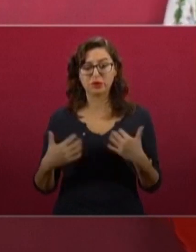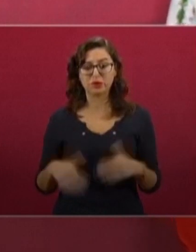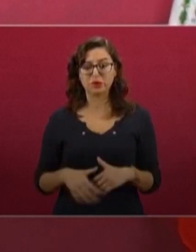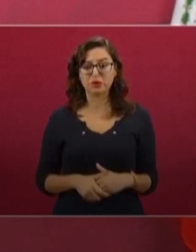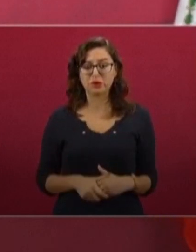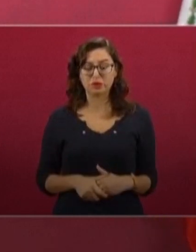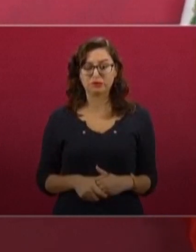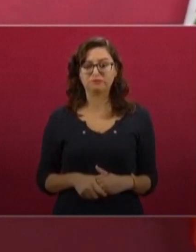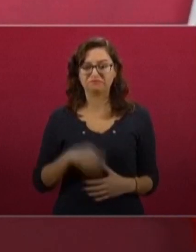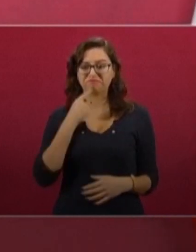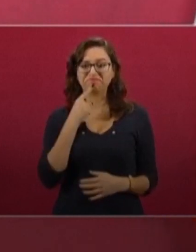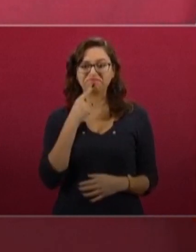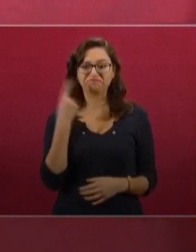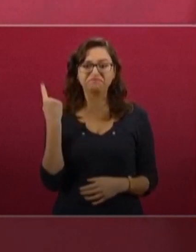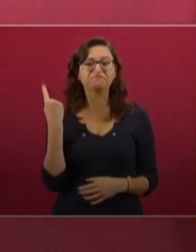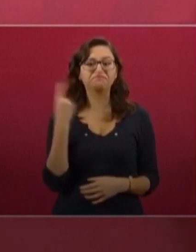acusado